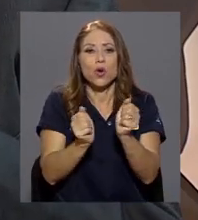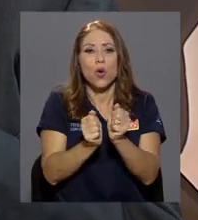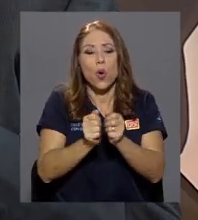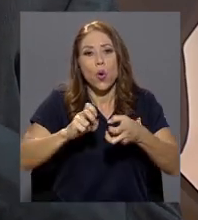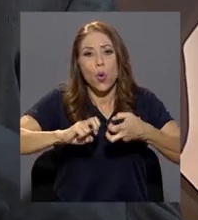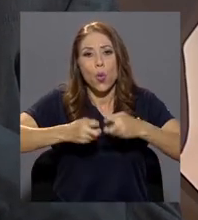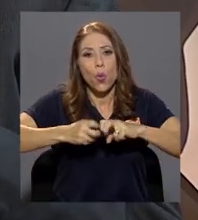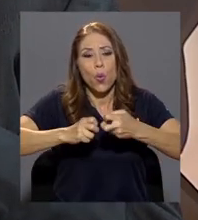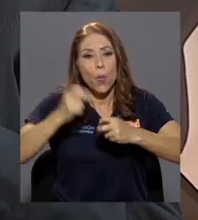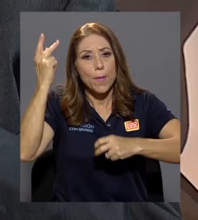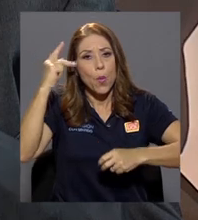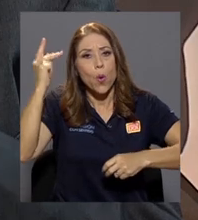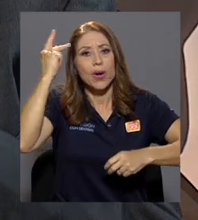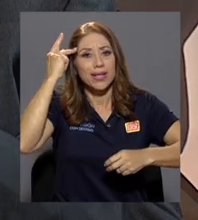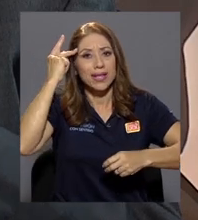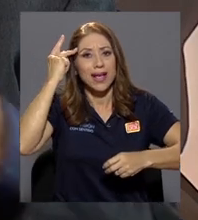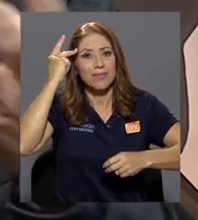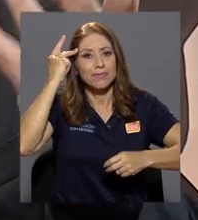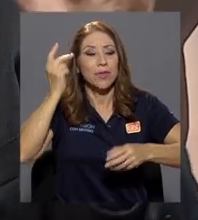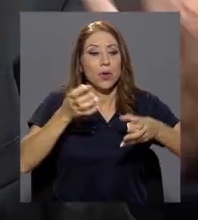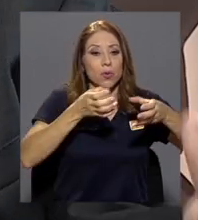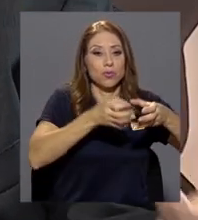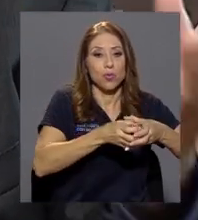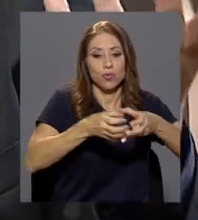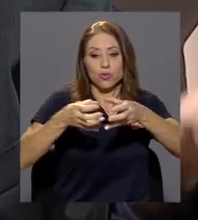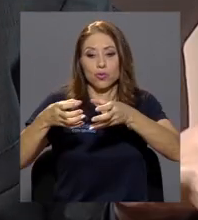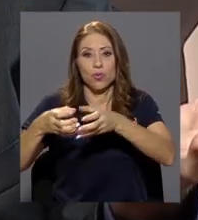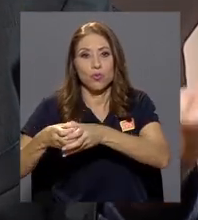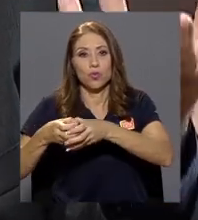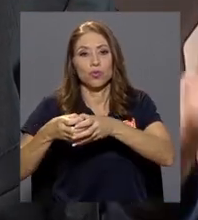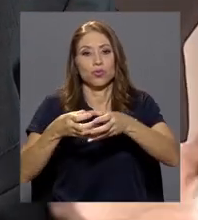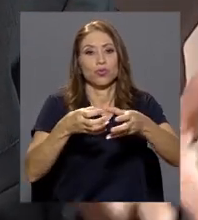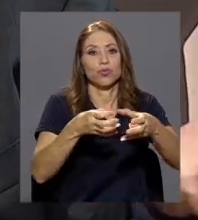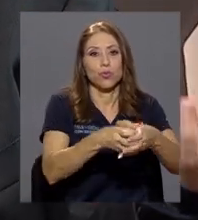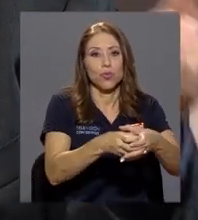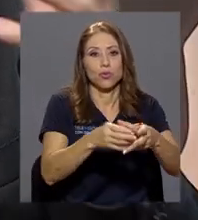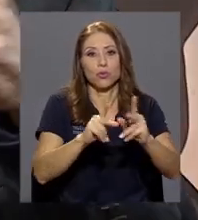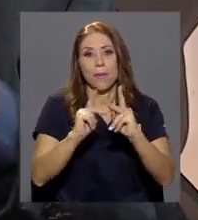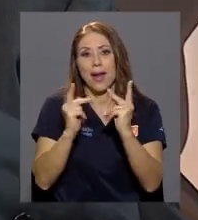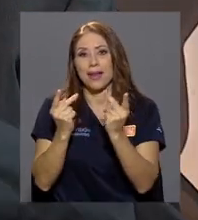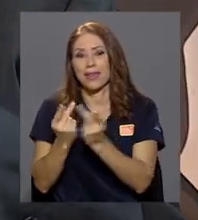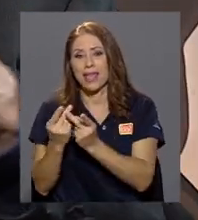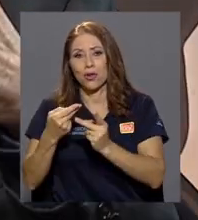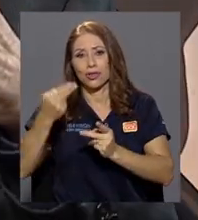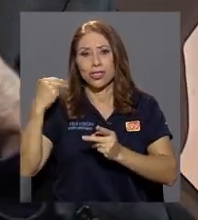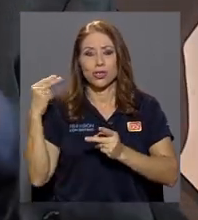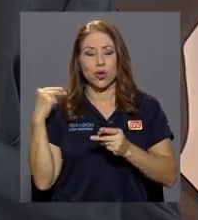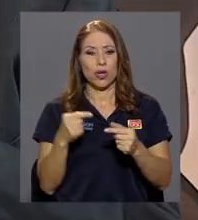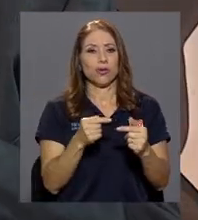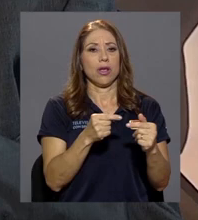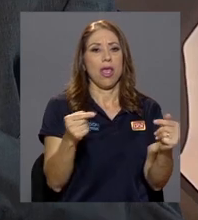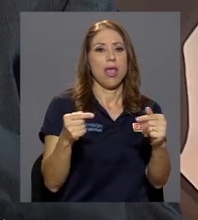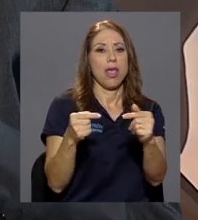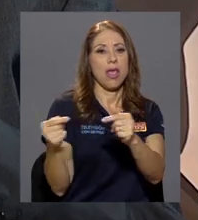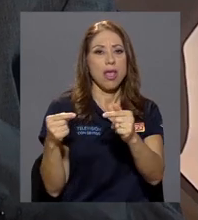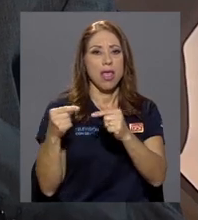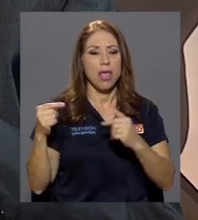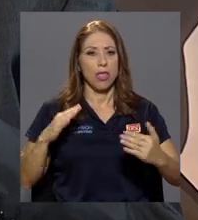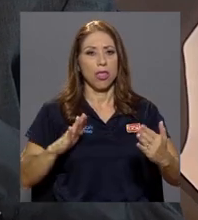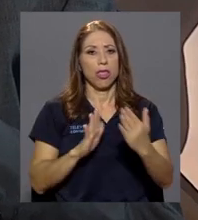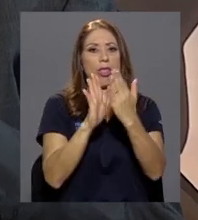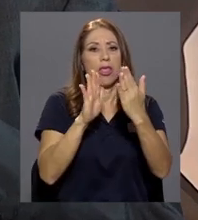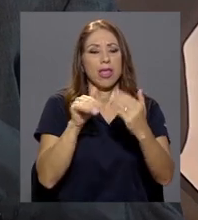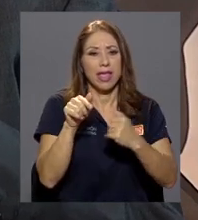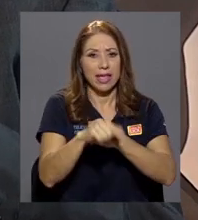conflictividad política de enfrentamientos de bloques y de partidos históricos en estos países de américa